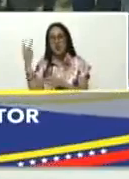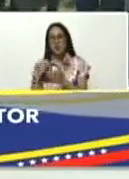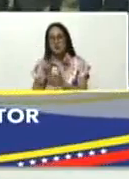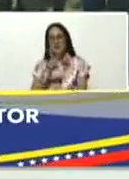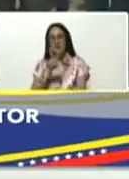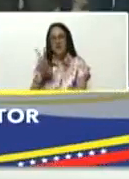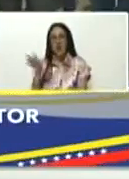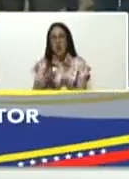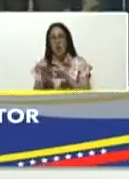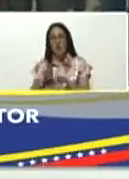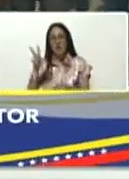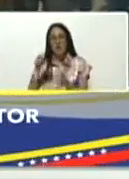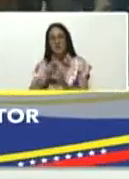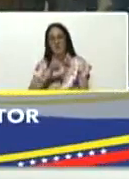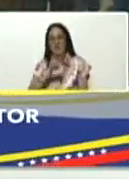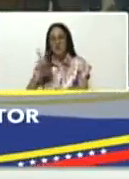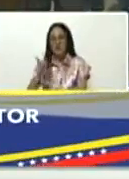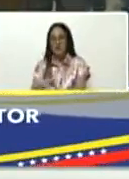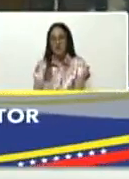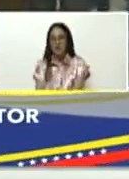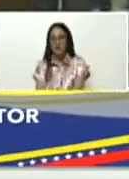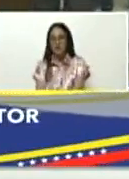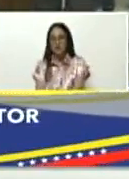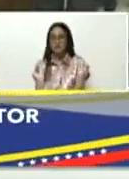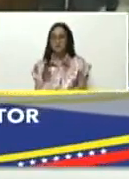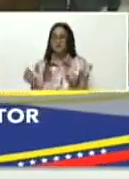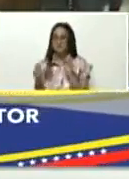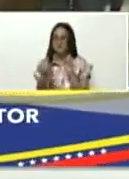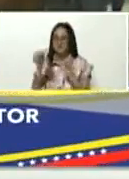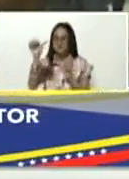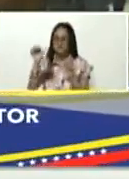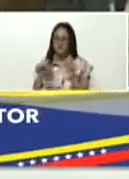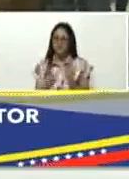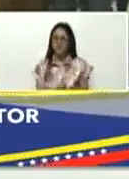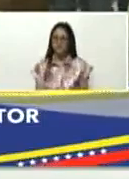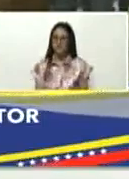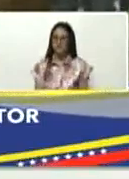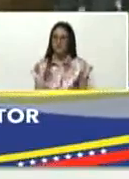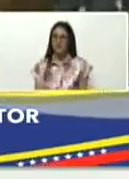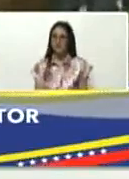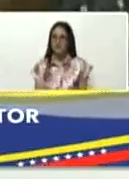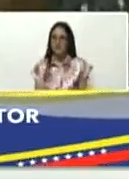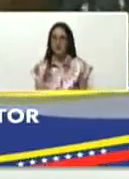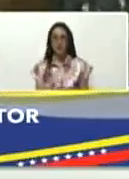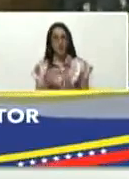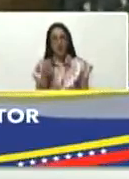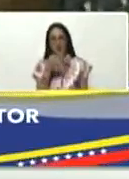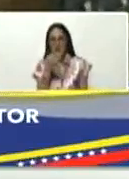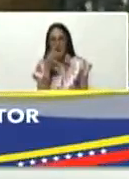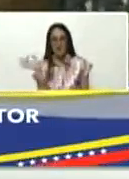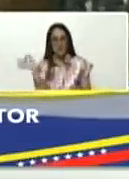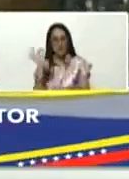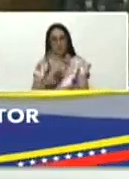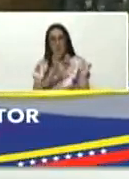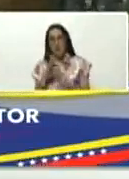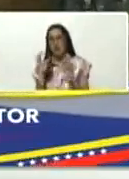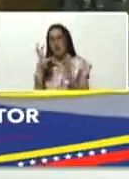2022, COGEDES 2022. Convérsate allí toda la tarde que queda, toda la